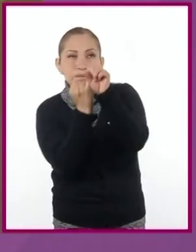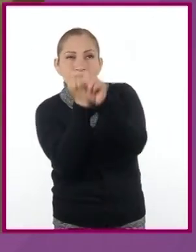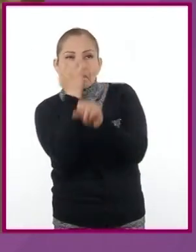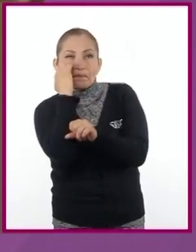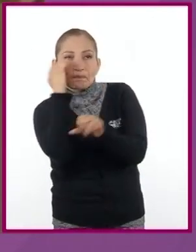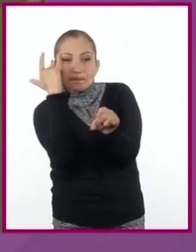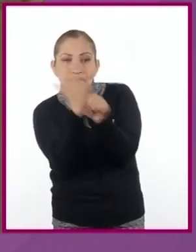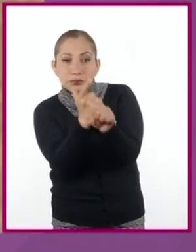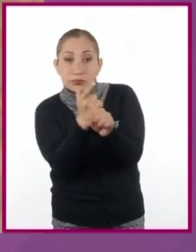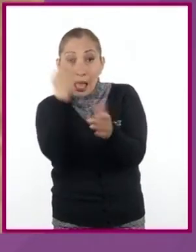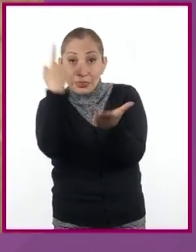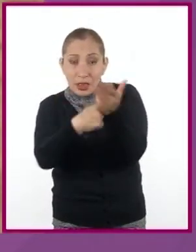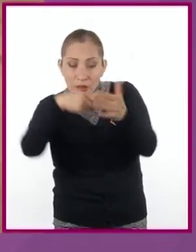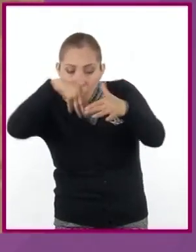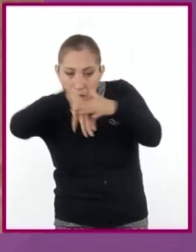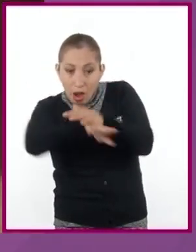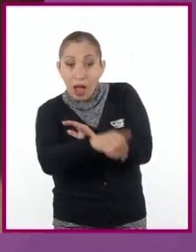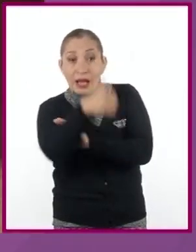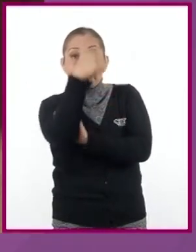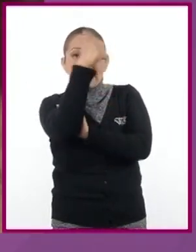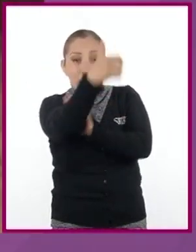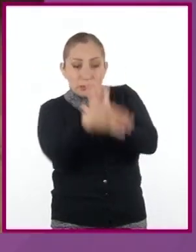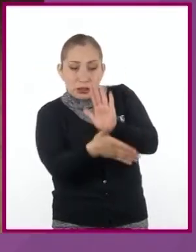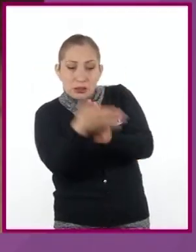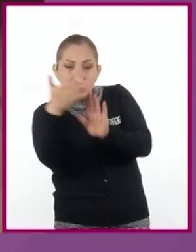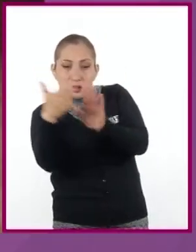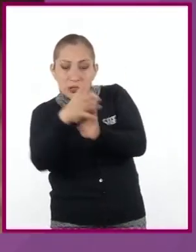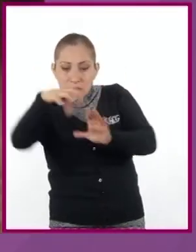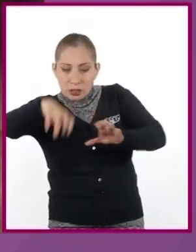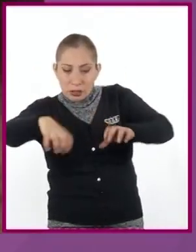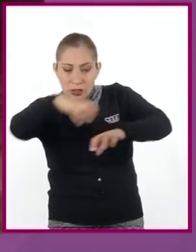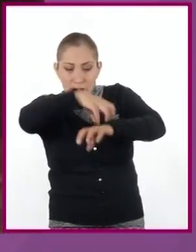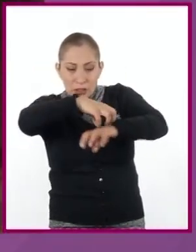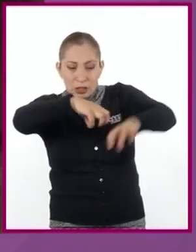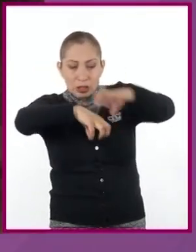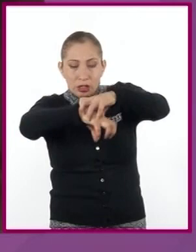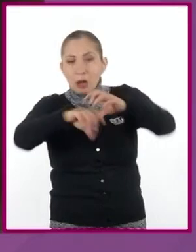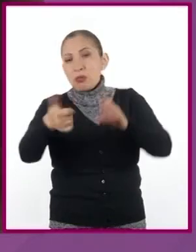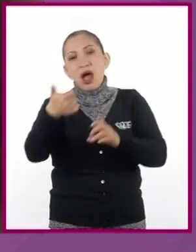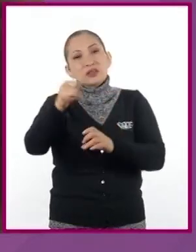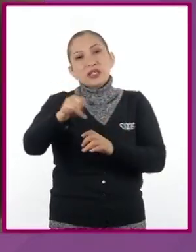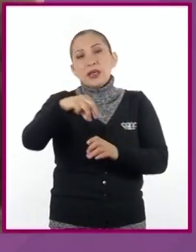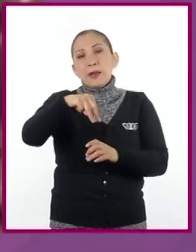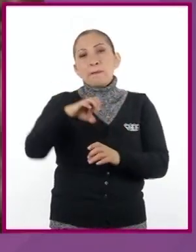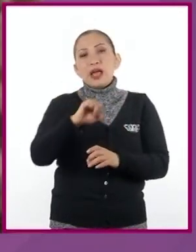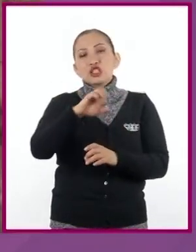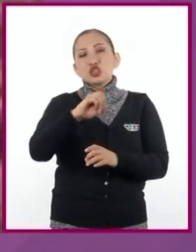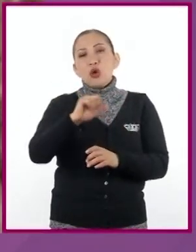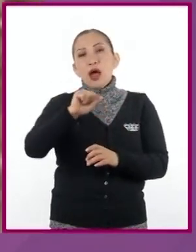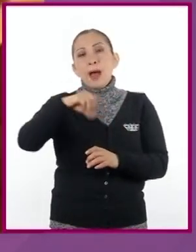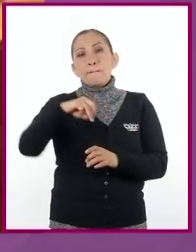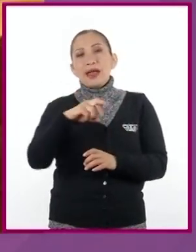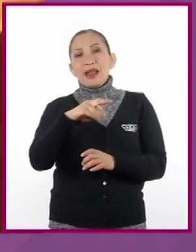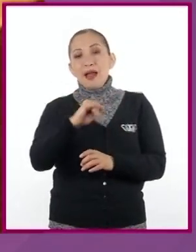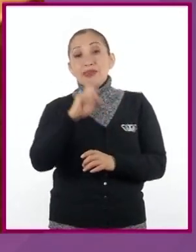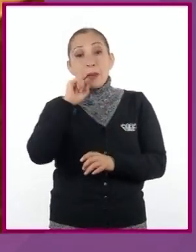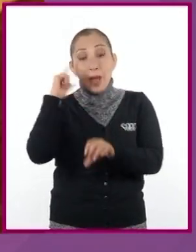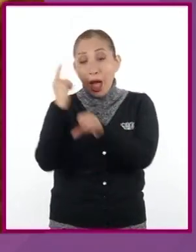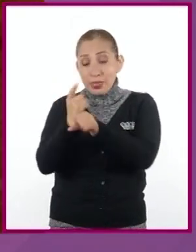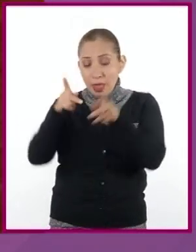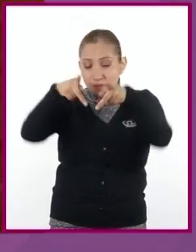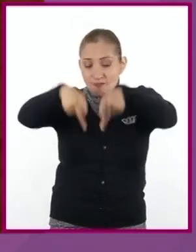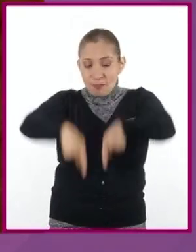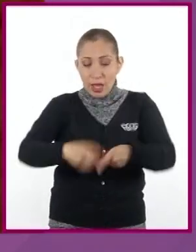se han localizado en su interior 6 construcciones superpuestas, como era común en Mesoamérica. También se hallaron